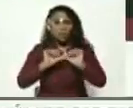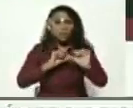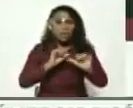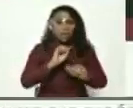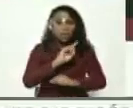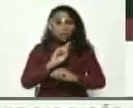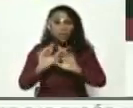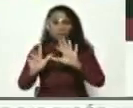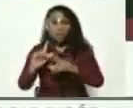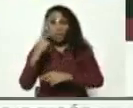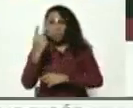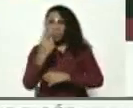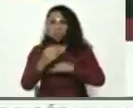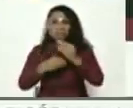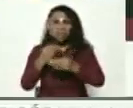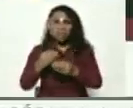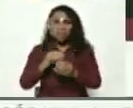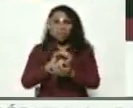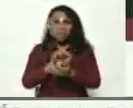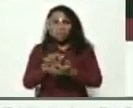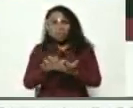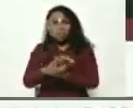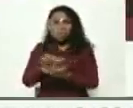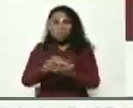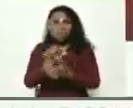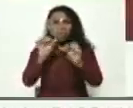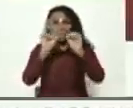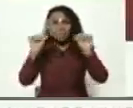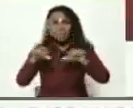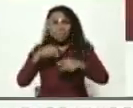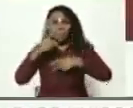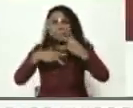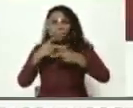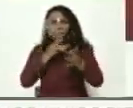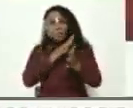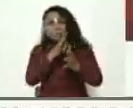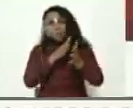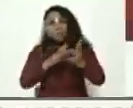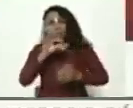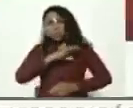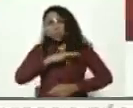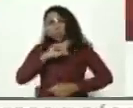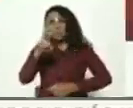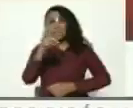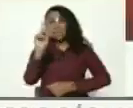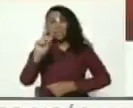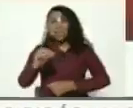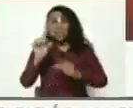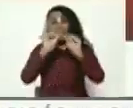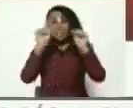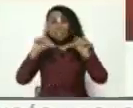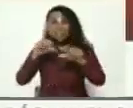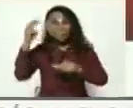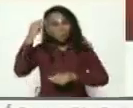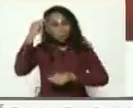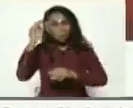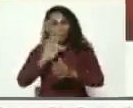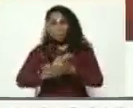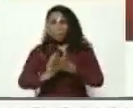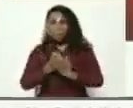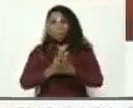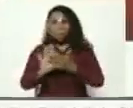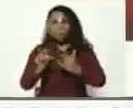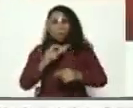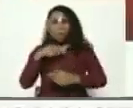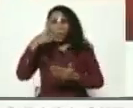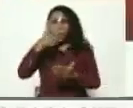no solo se está desmoronando un sistema político y una estructura social, sino también un sistema mental. Basta mencionar la